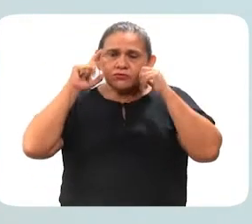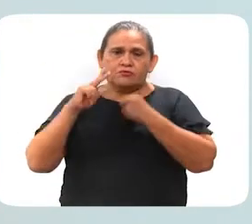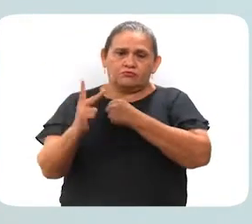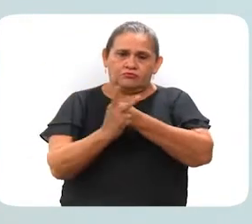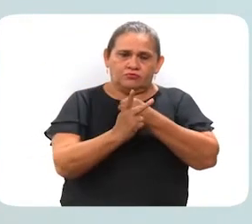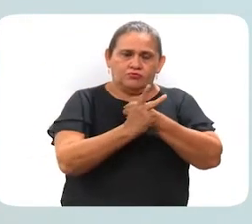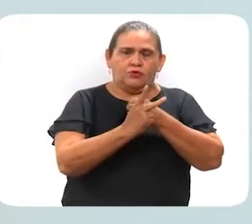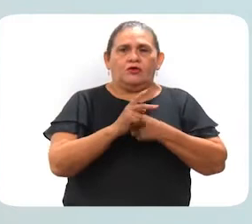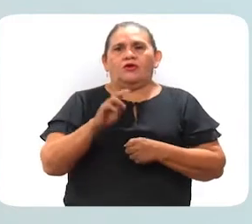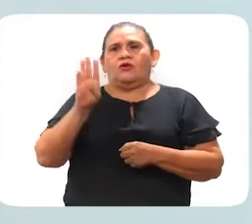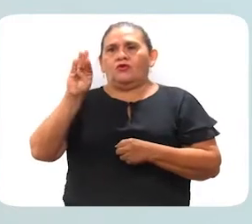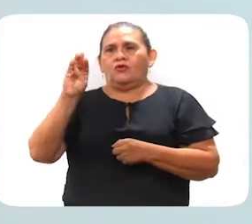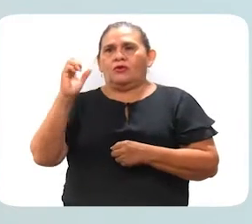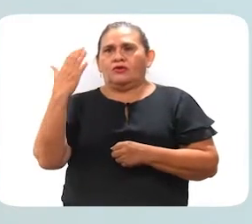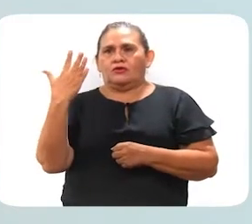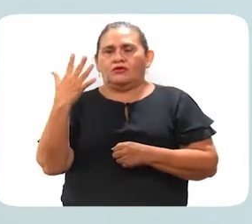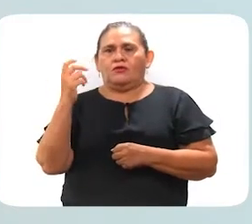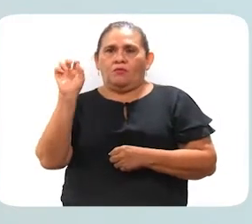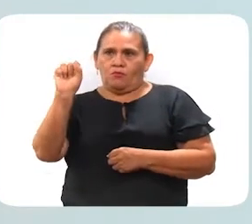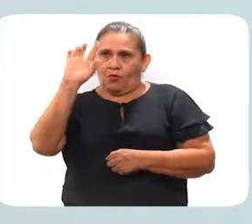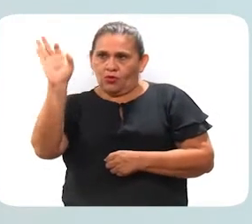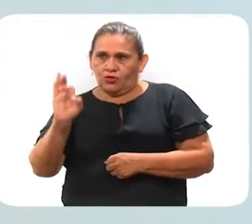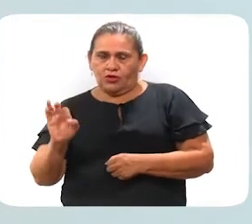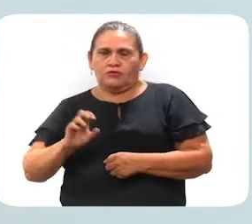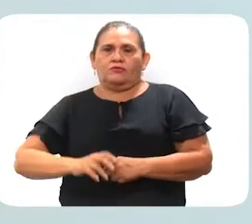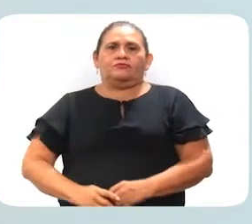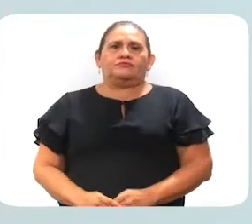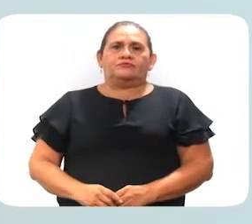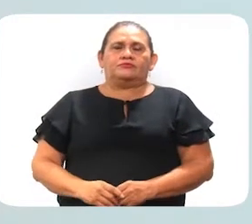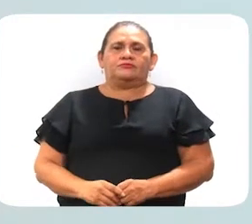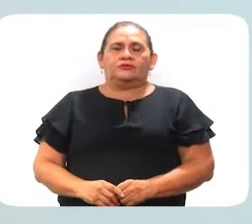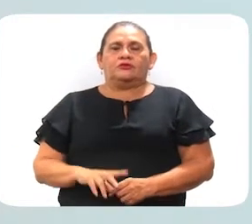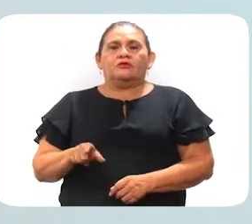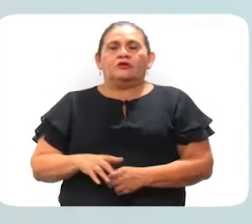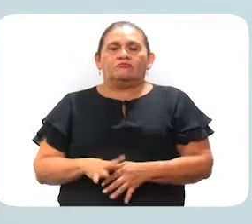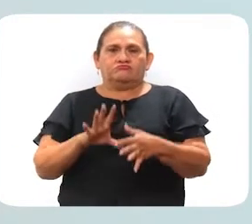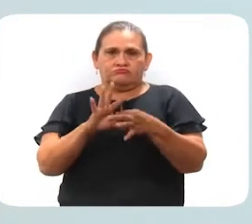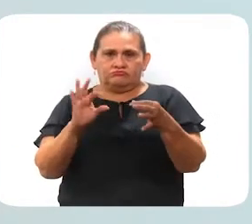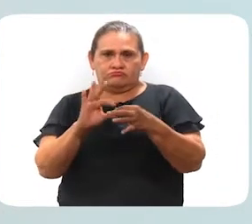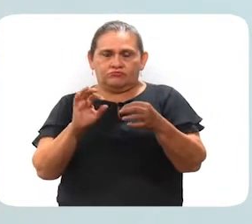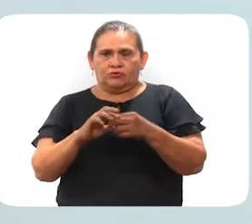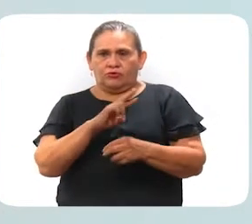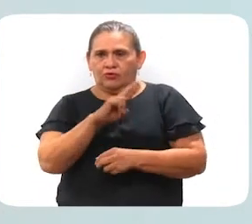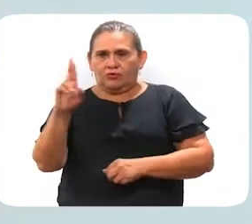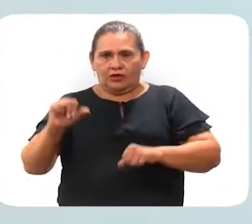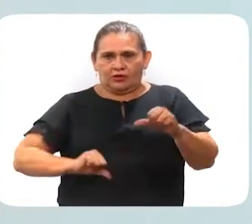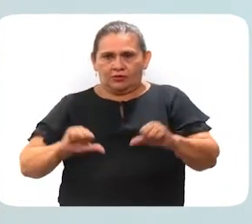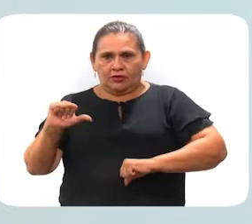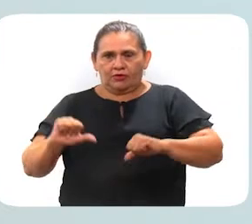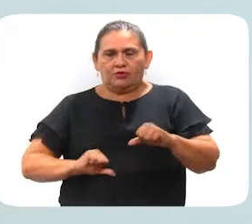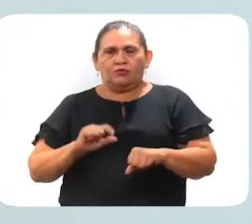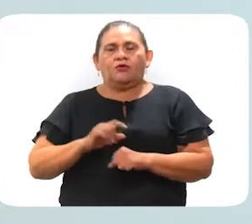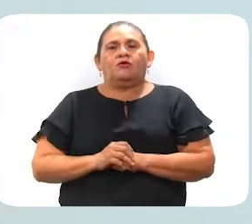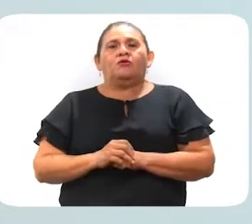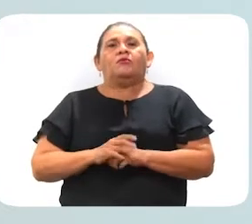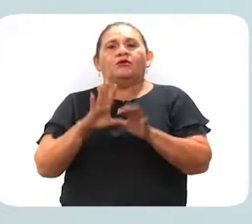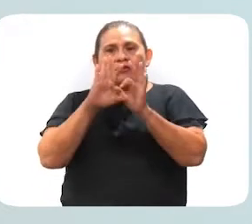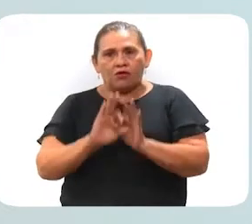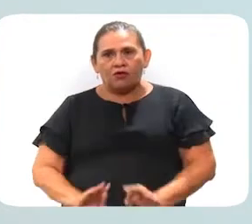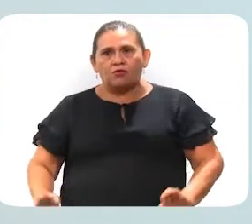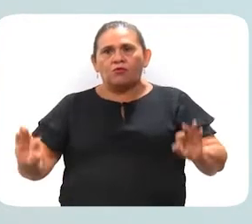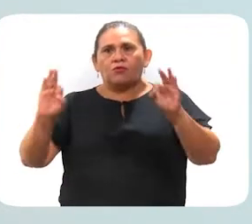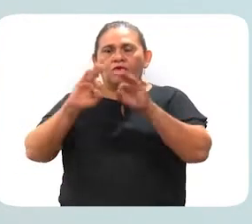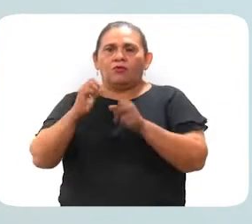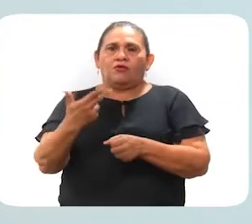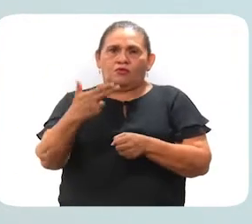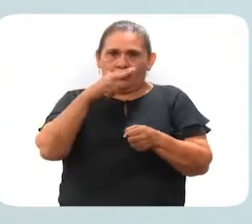el 95% contra Omicron. Como se ha señalado, en la reapertura económica los datos más importantes son la